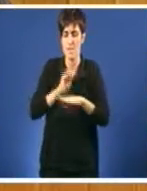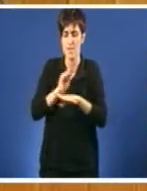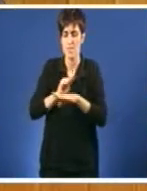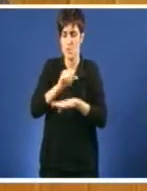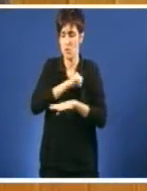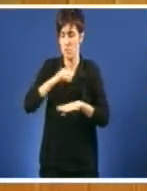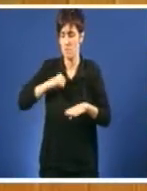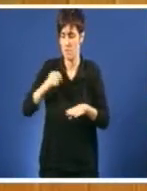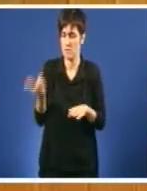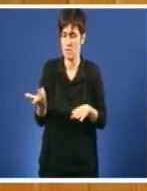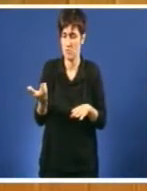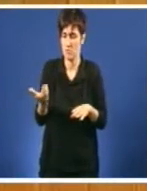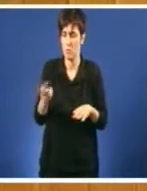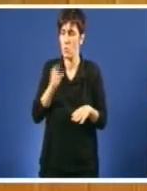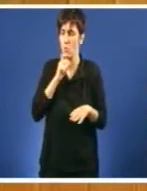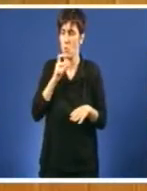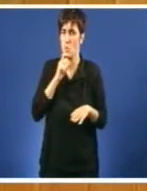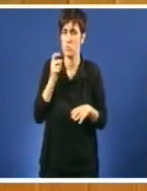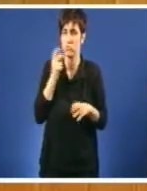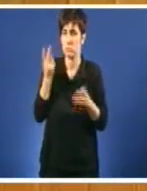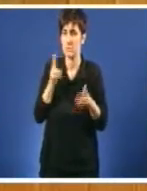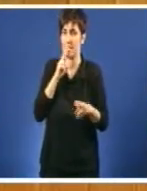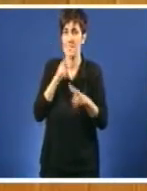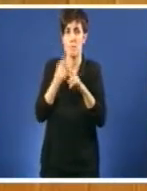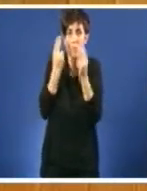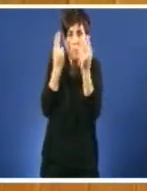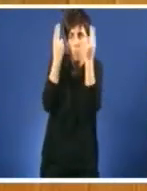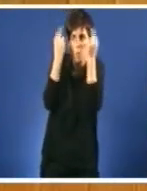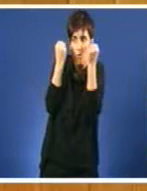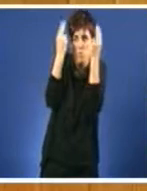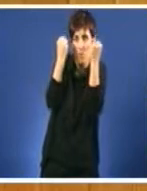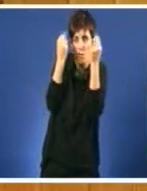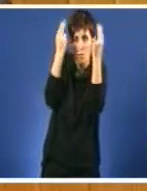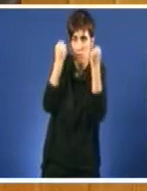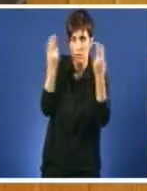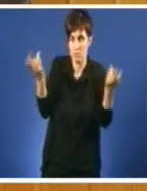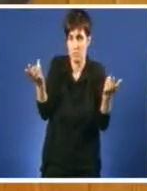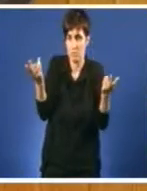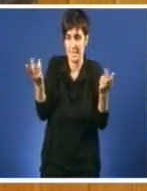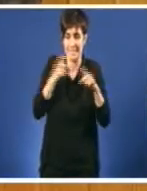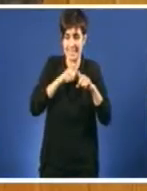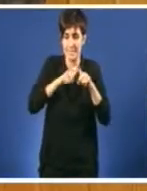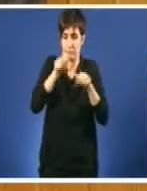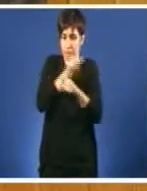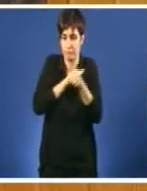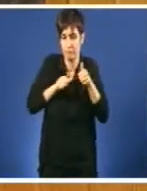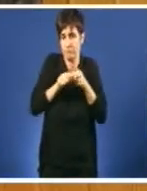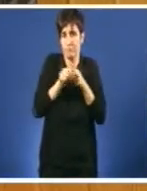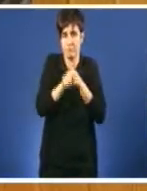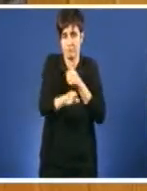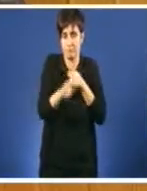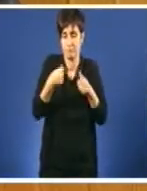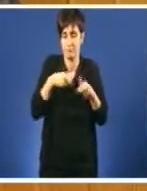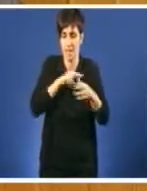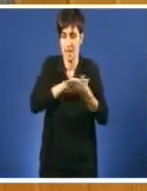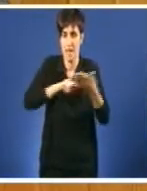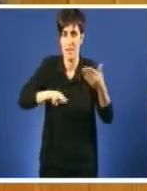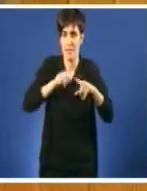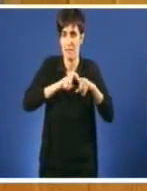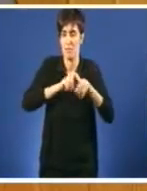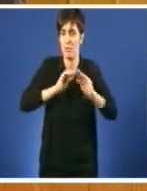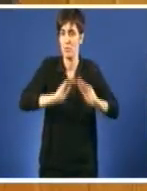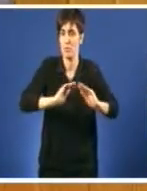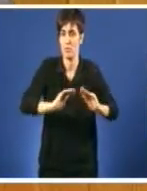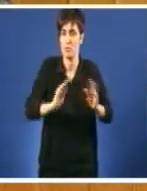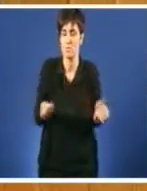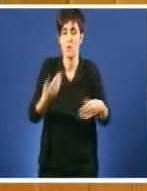da sumisión que caracteriza este simulacro de goberno galego que padece o noso país. Un goberno